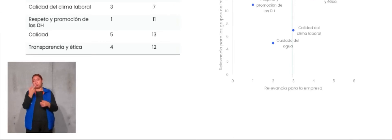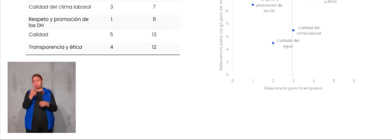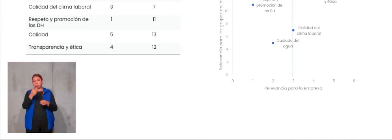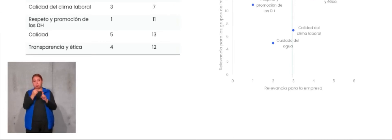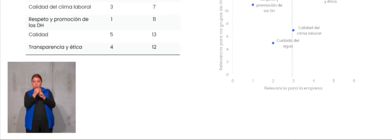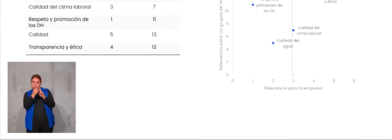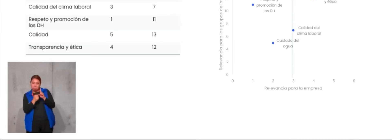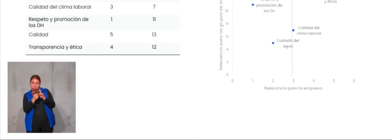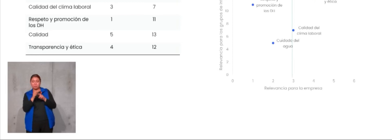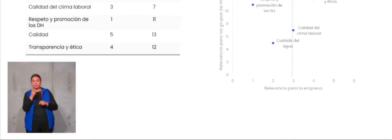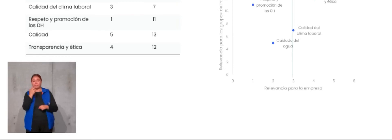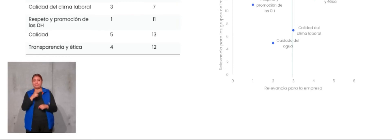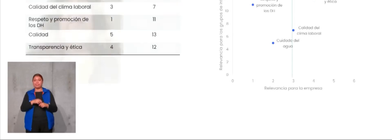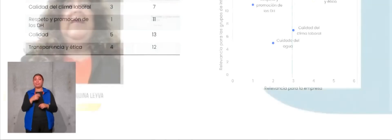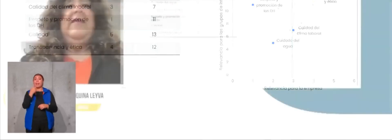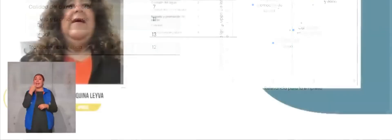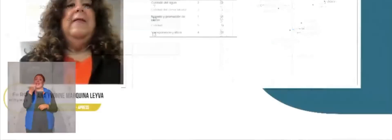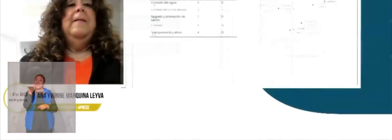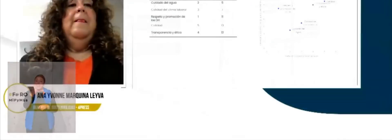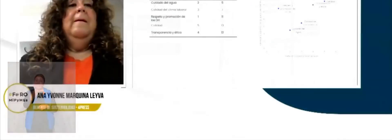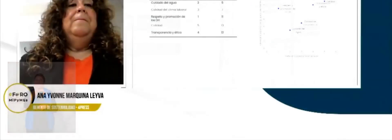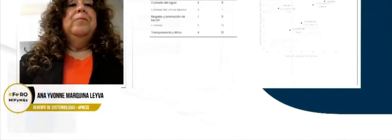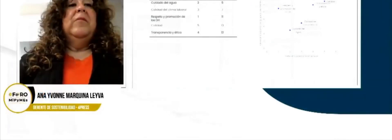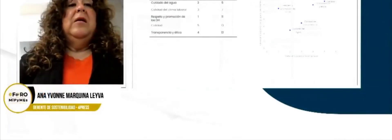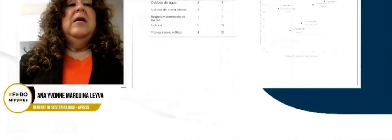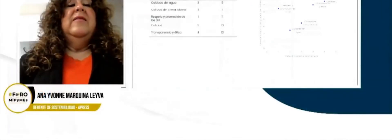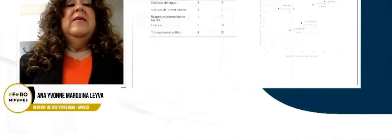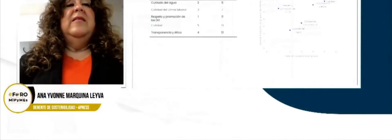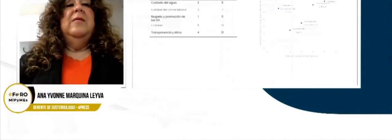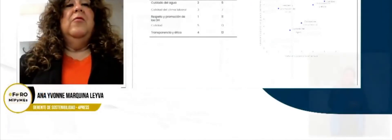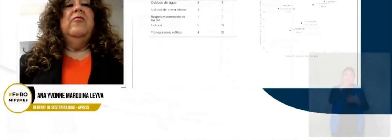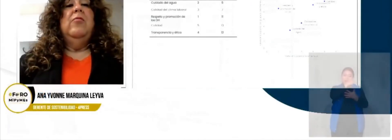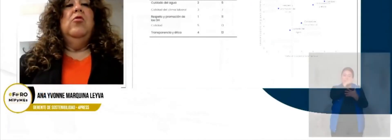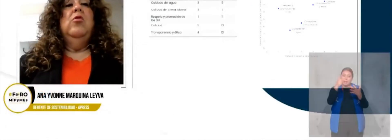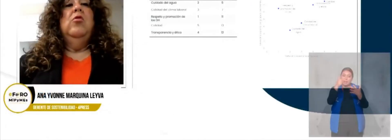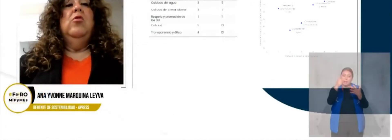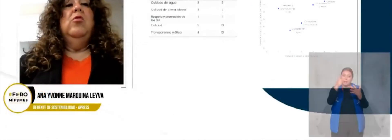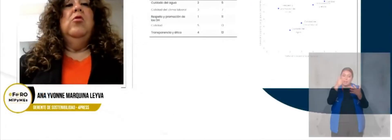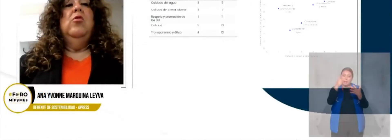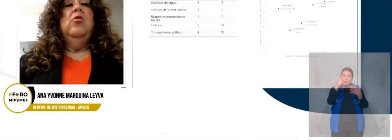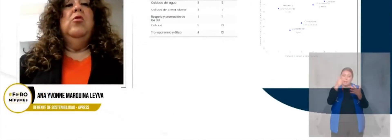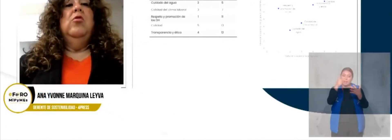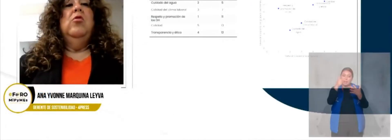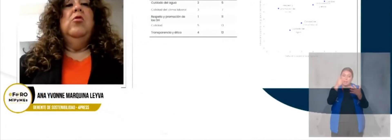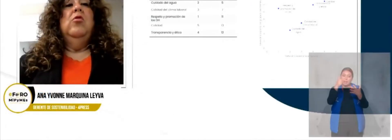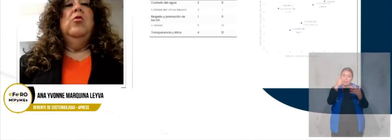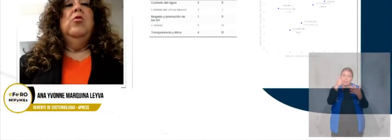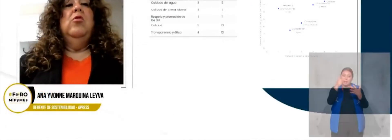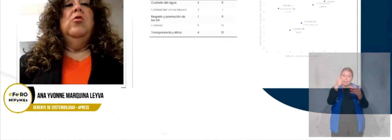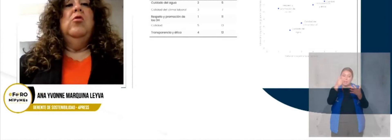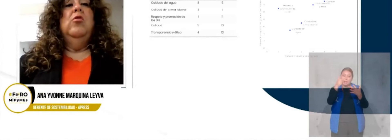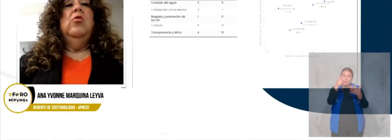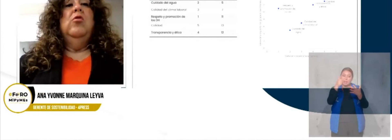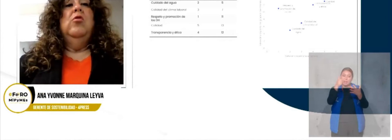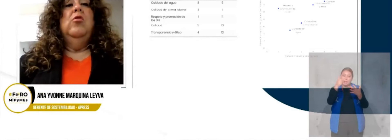así es como se construye una matriz de materialidad. Siguiente, por favor.